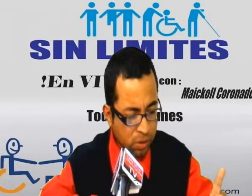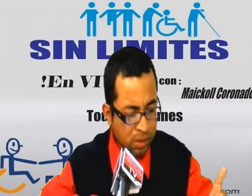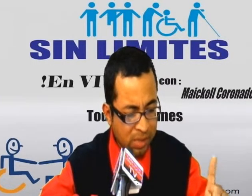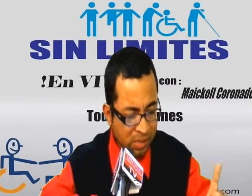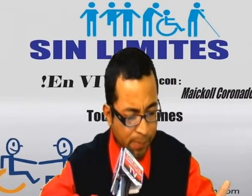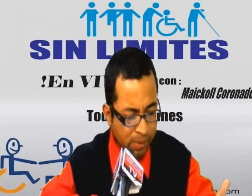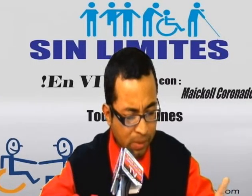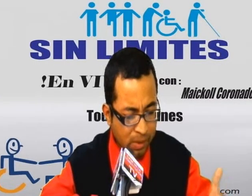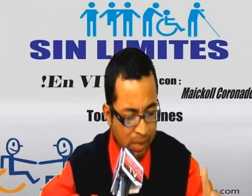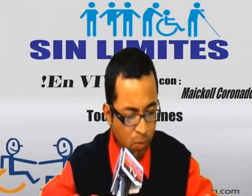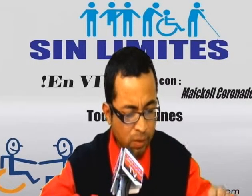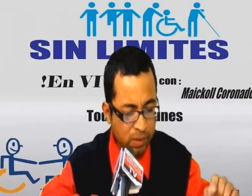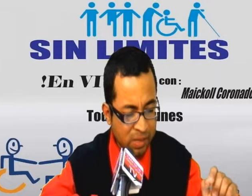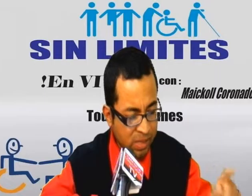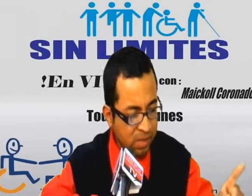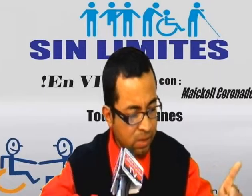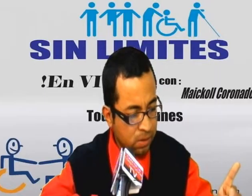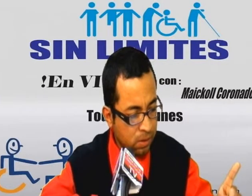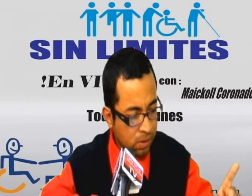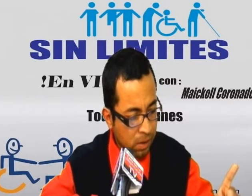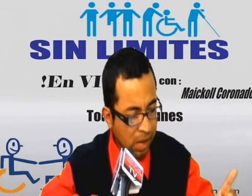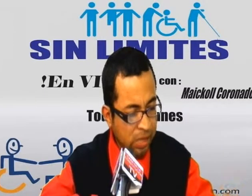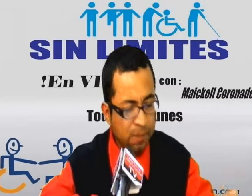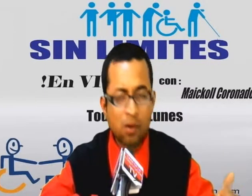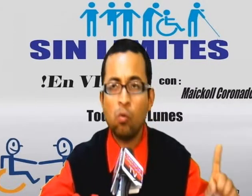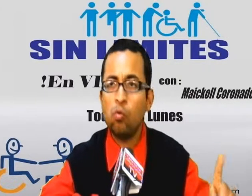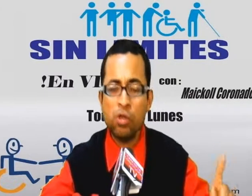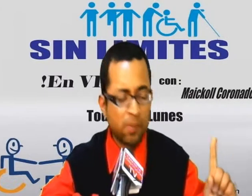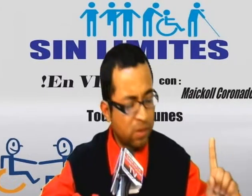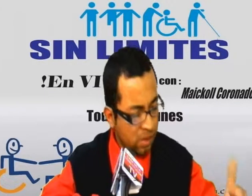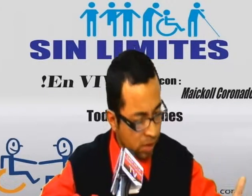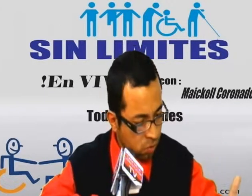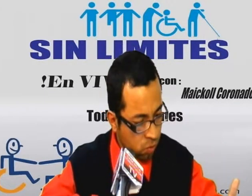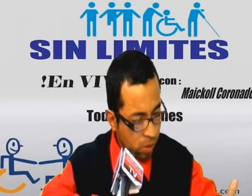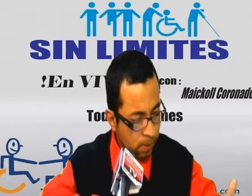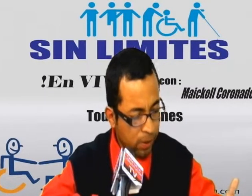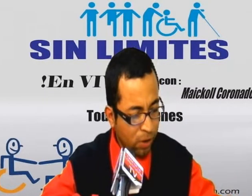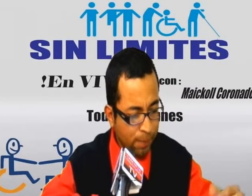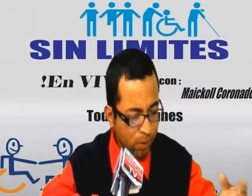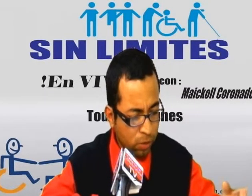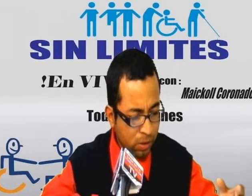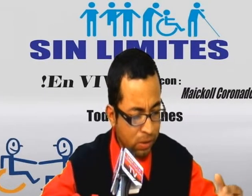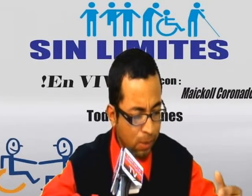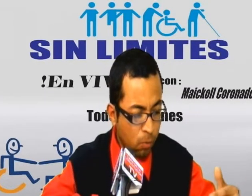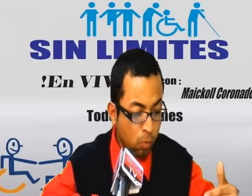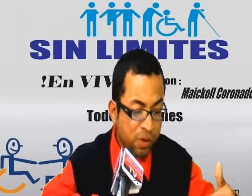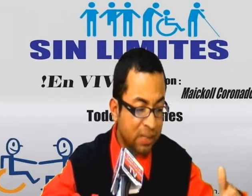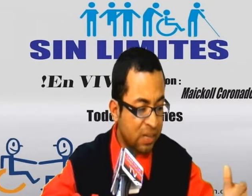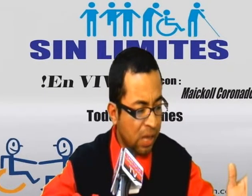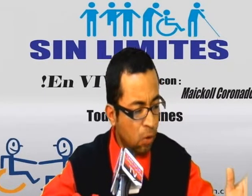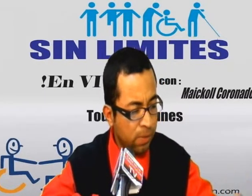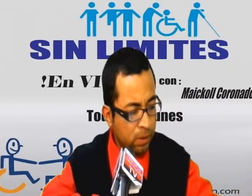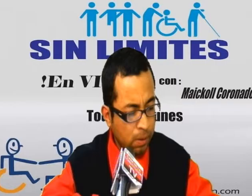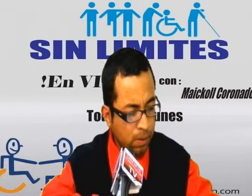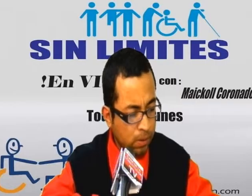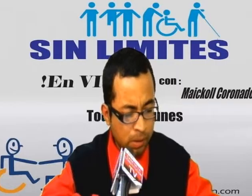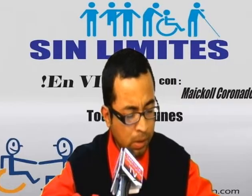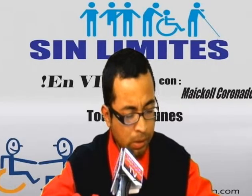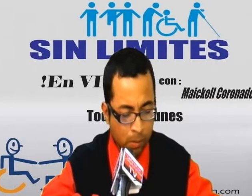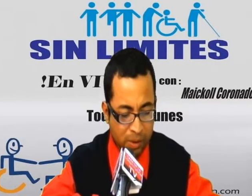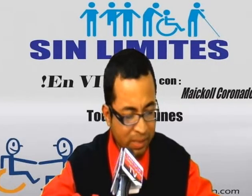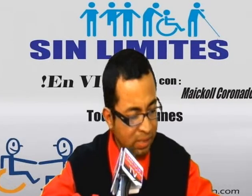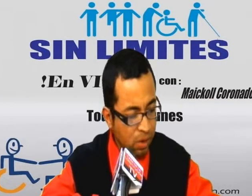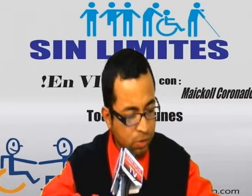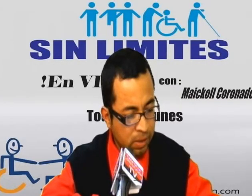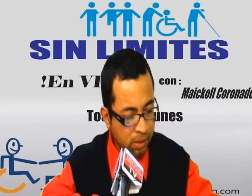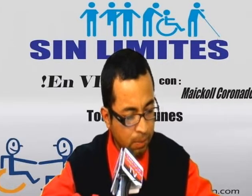profesión de intérprete de lengua de señas a nivel universitario, pero en el Perú estamos muy atrasados, lamentablemente